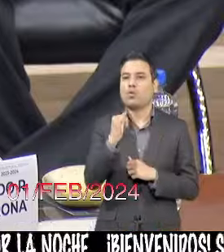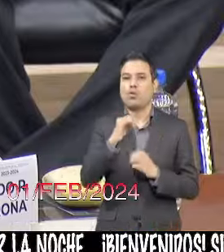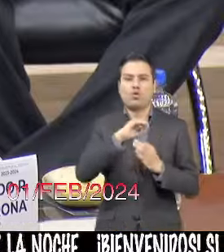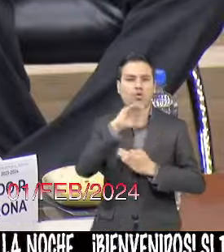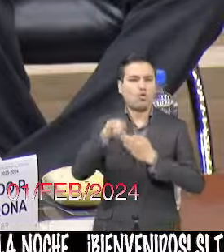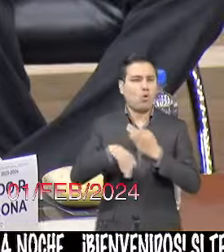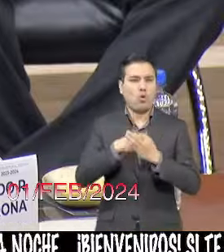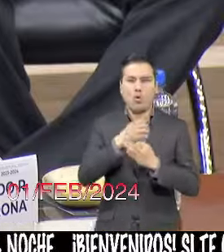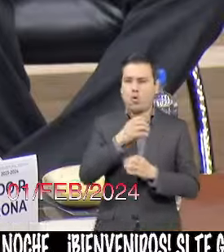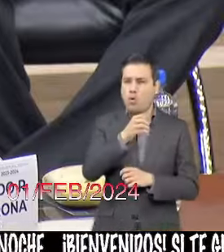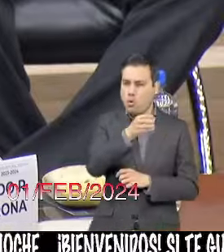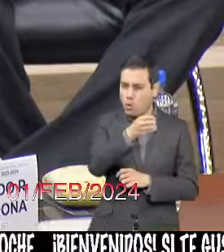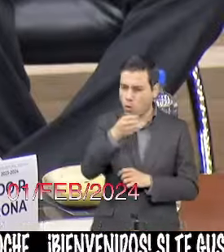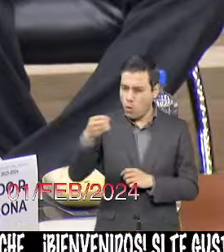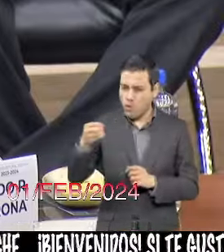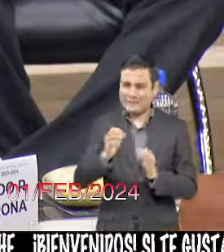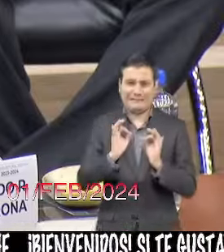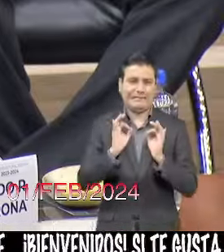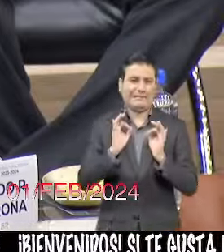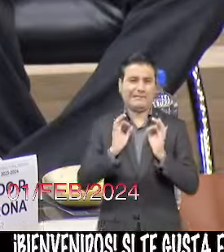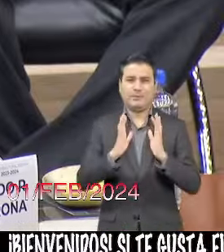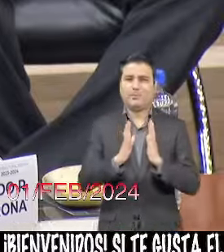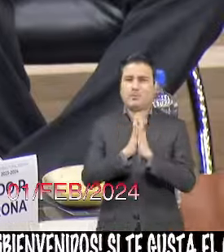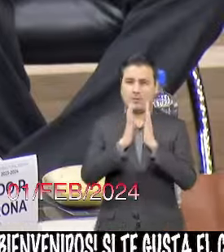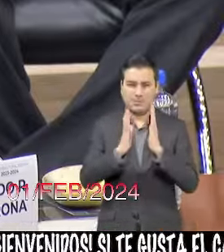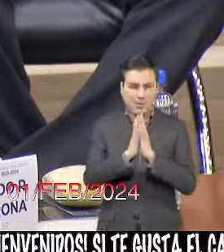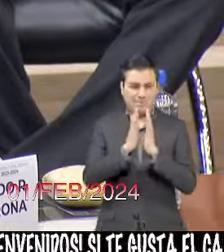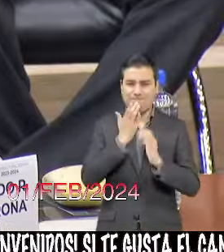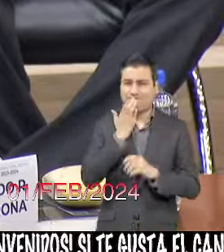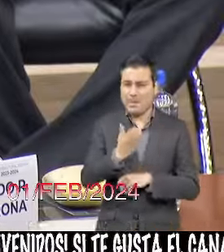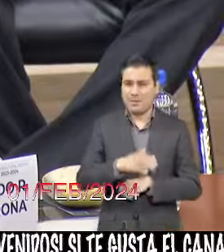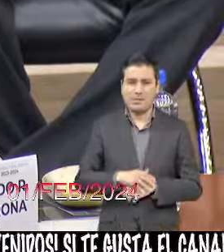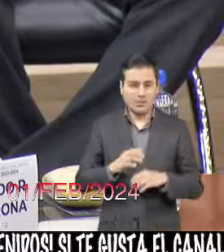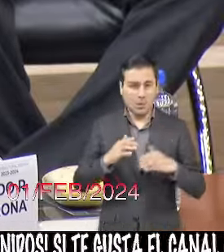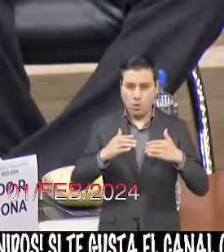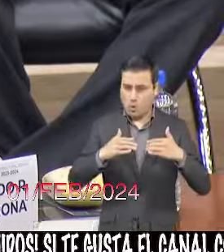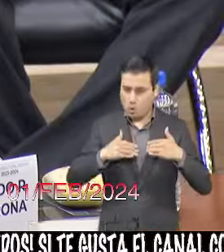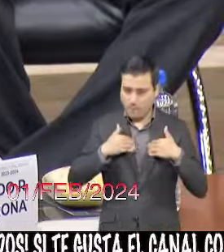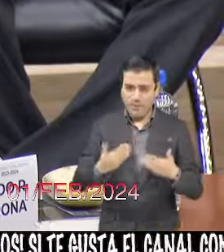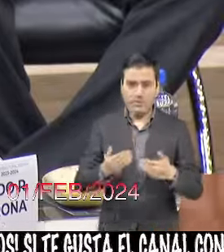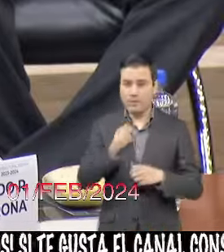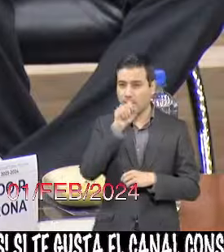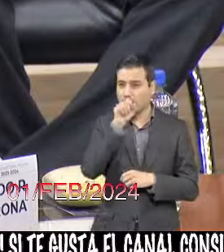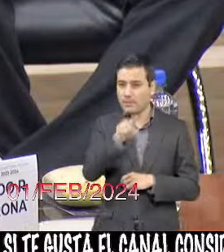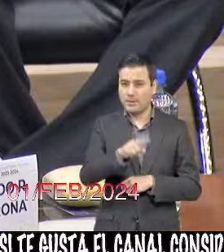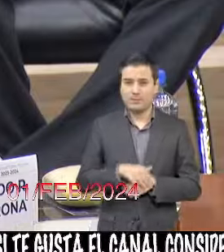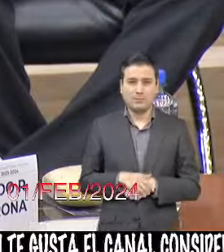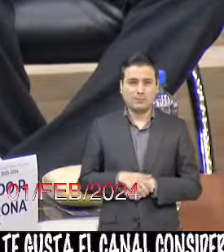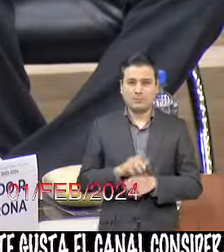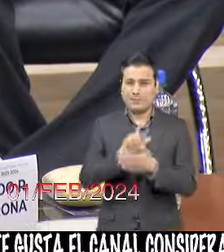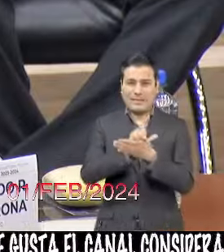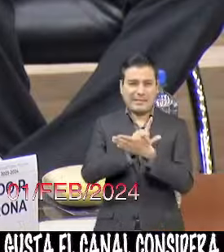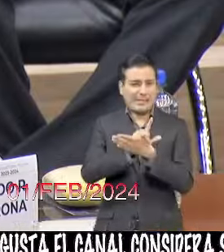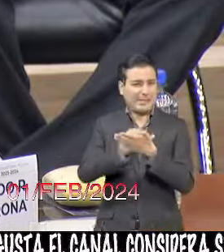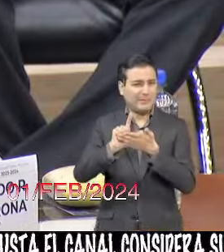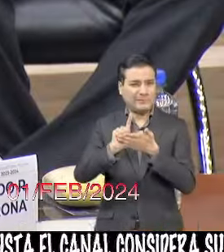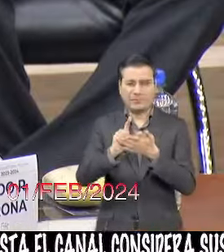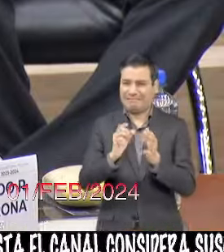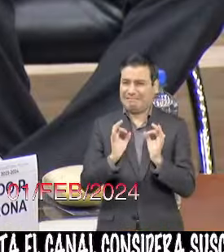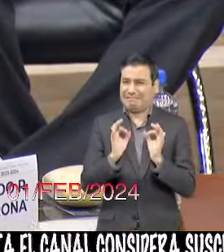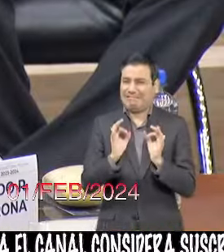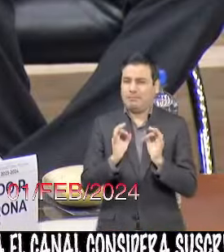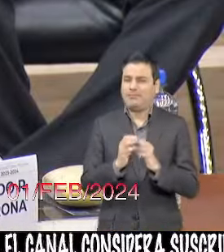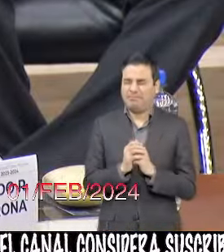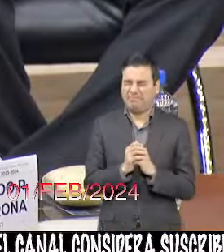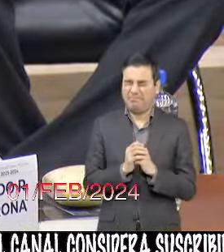absolutamente democrática, absolutamente confiable y absolutamente incuestionable, porque va a ser